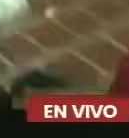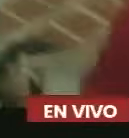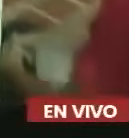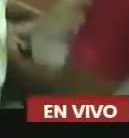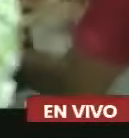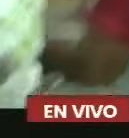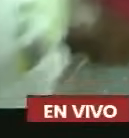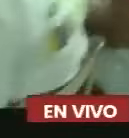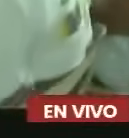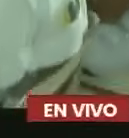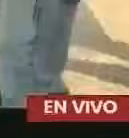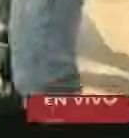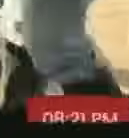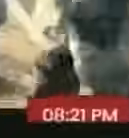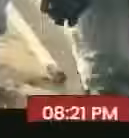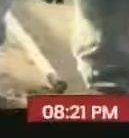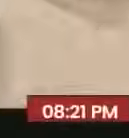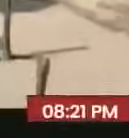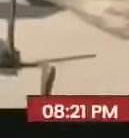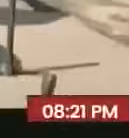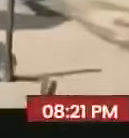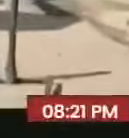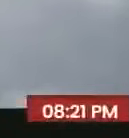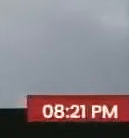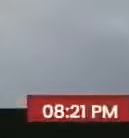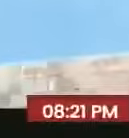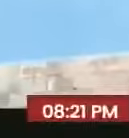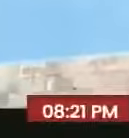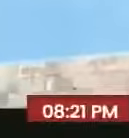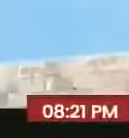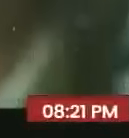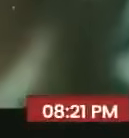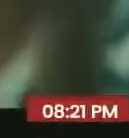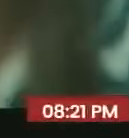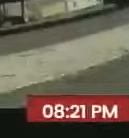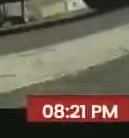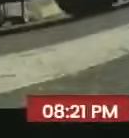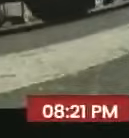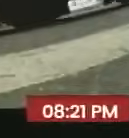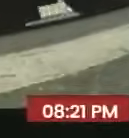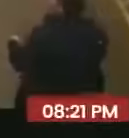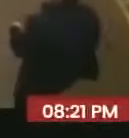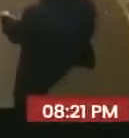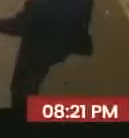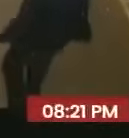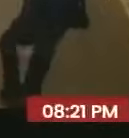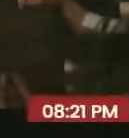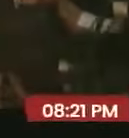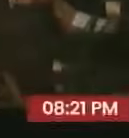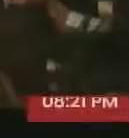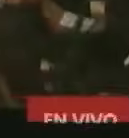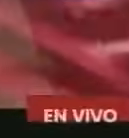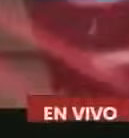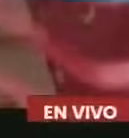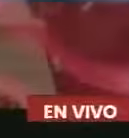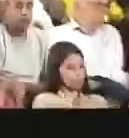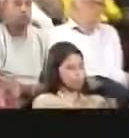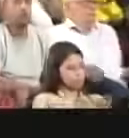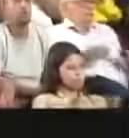3R.net 2030, al combate, a la batalla y a la victoria.